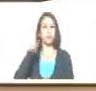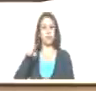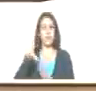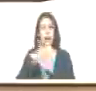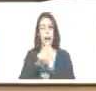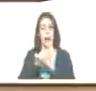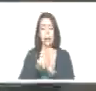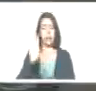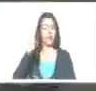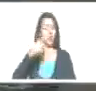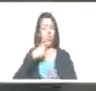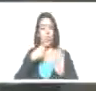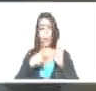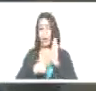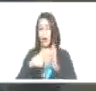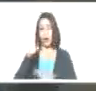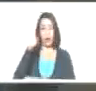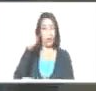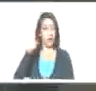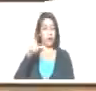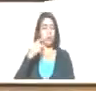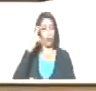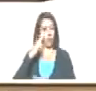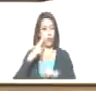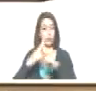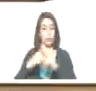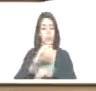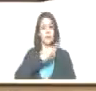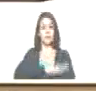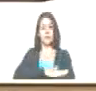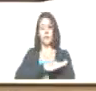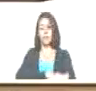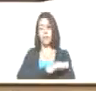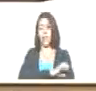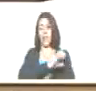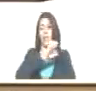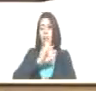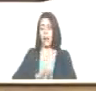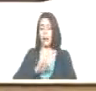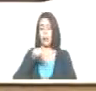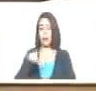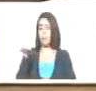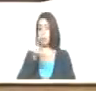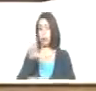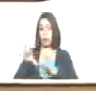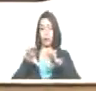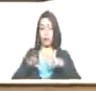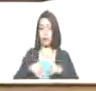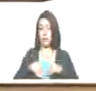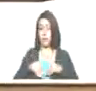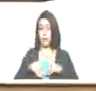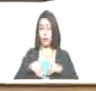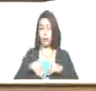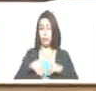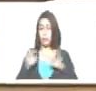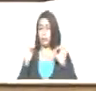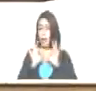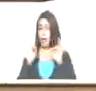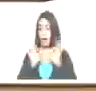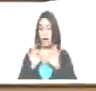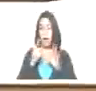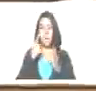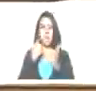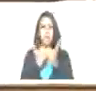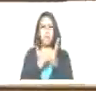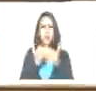su juramento de honestidad y de ética. No aceptamos siquiera los argumentos del